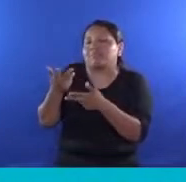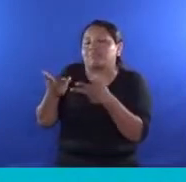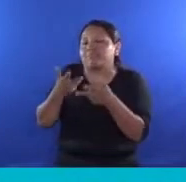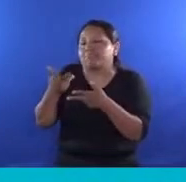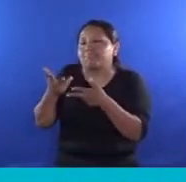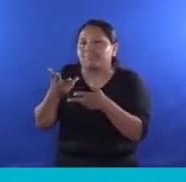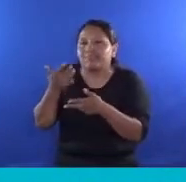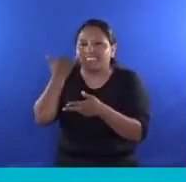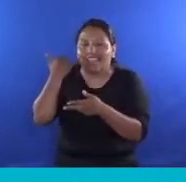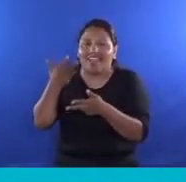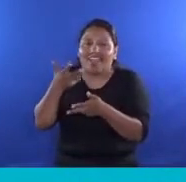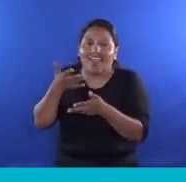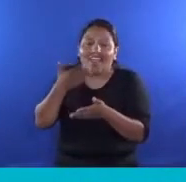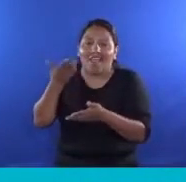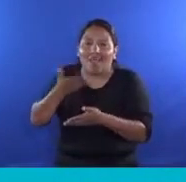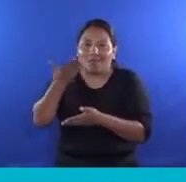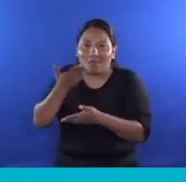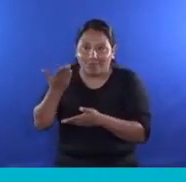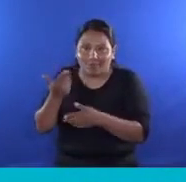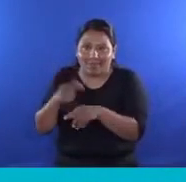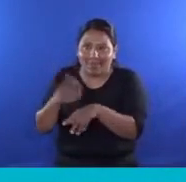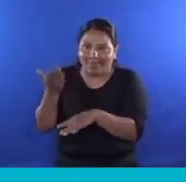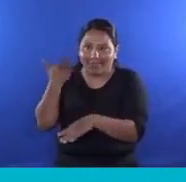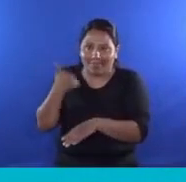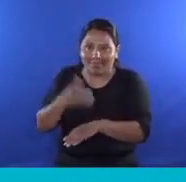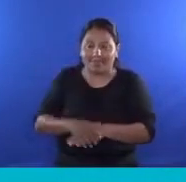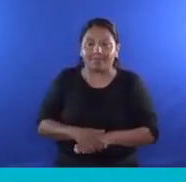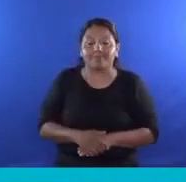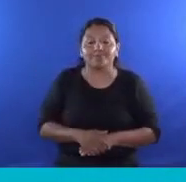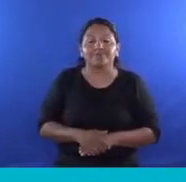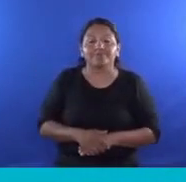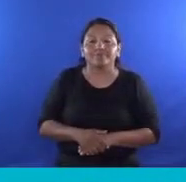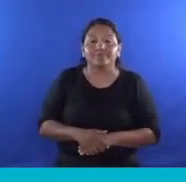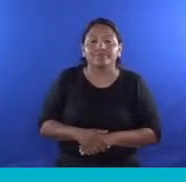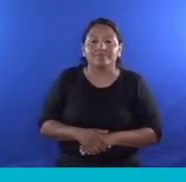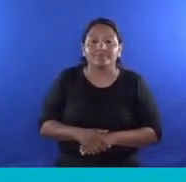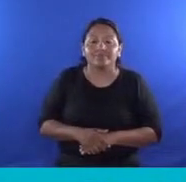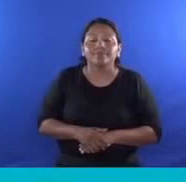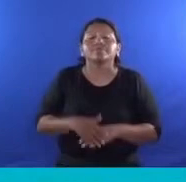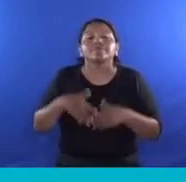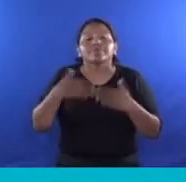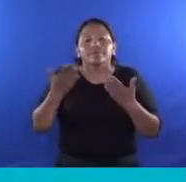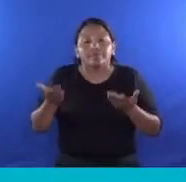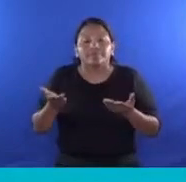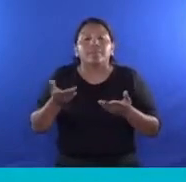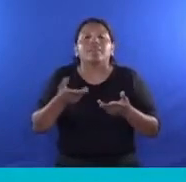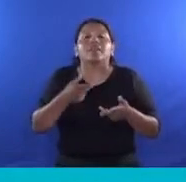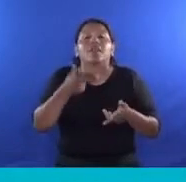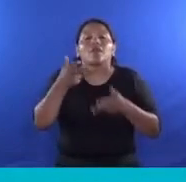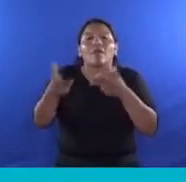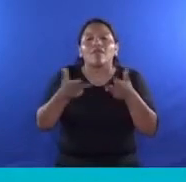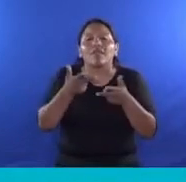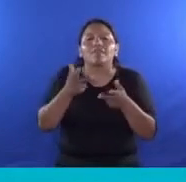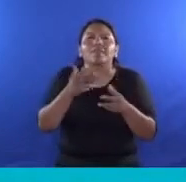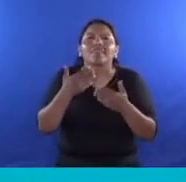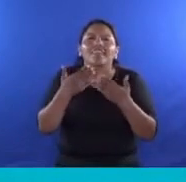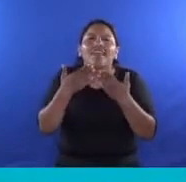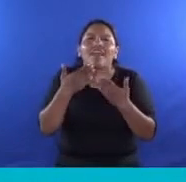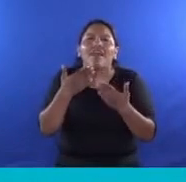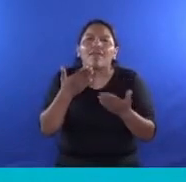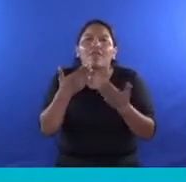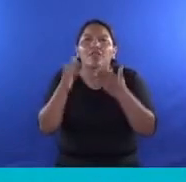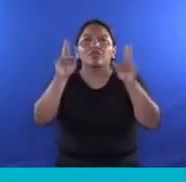que hizo uso de la palabra en el orden anterior. También me quiero referir porque se habló de privilegio.